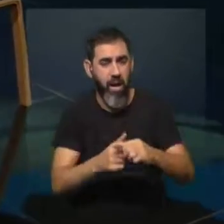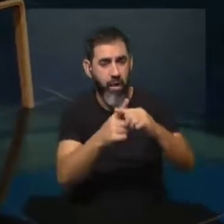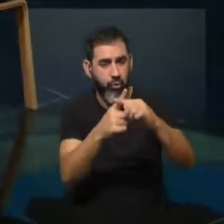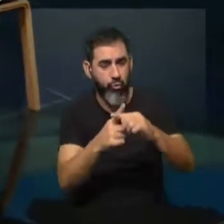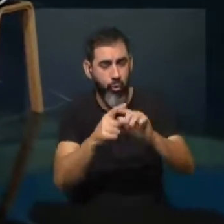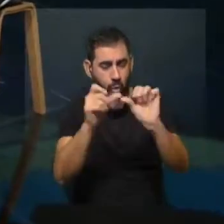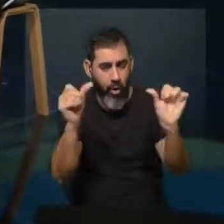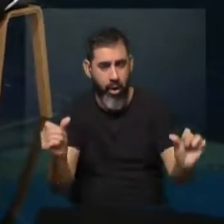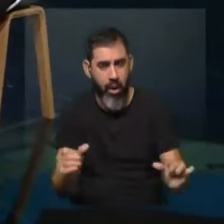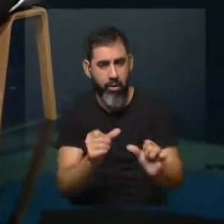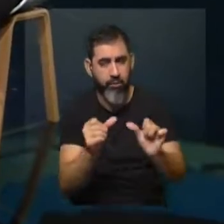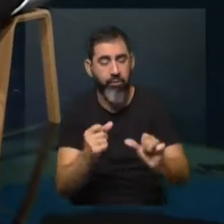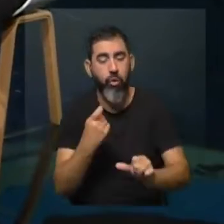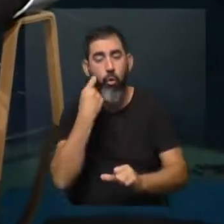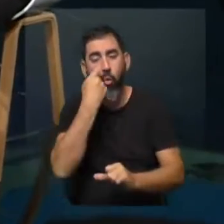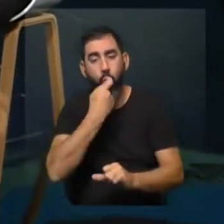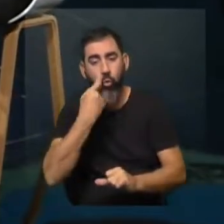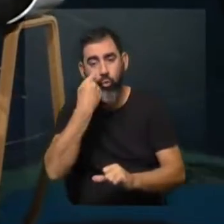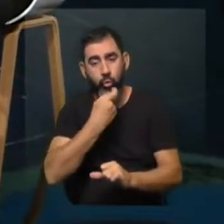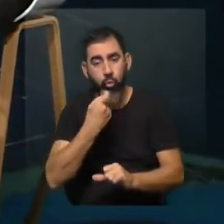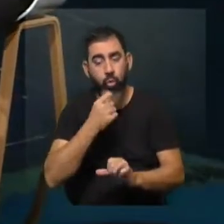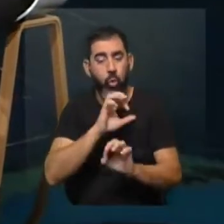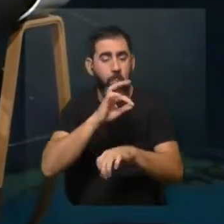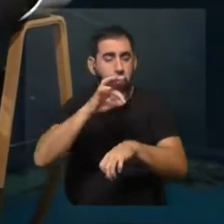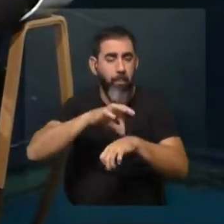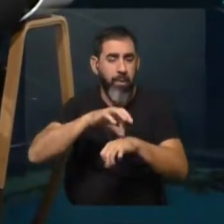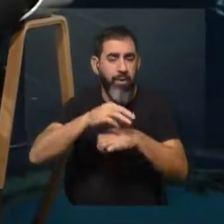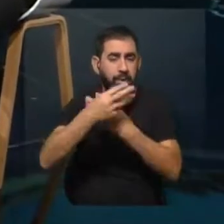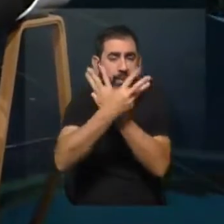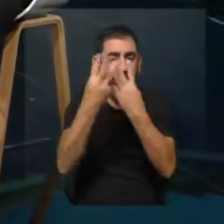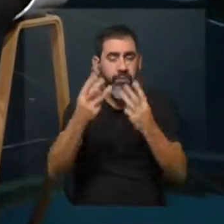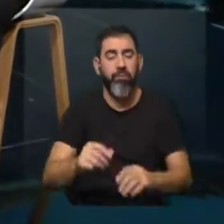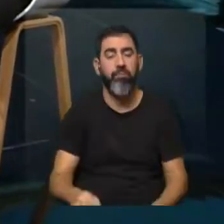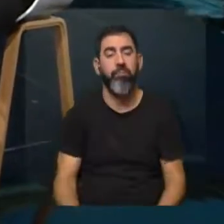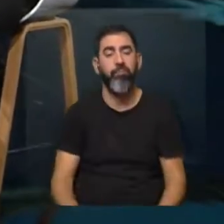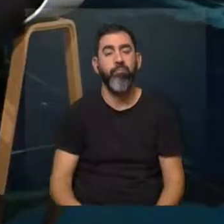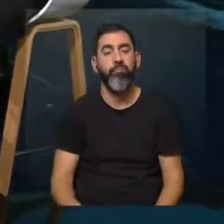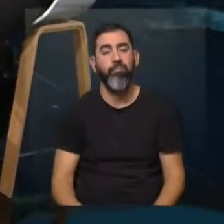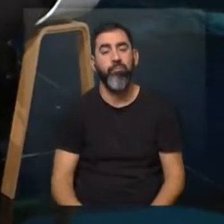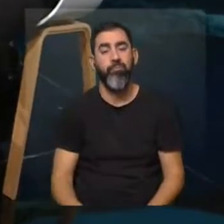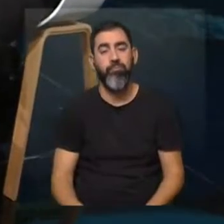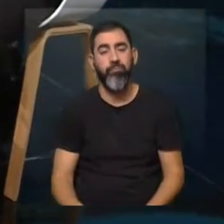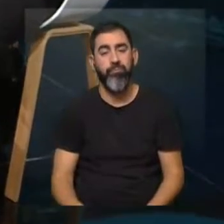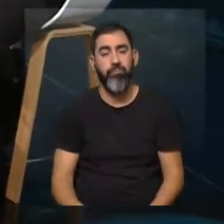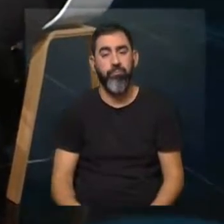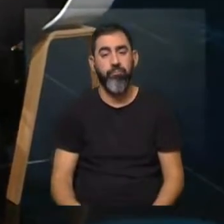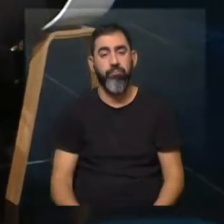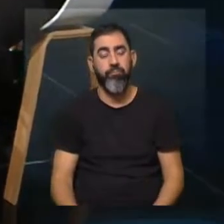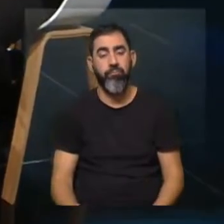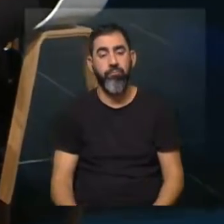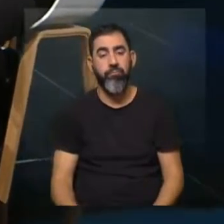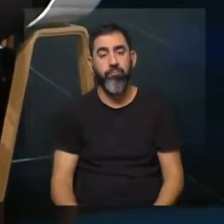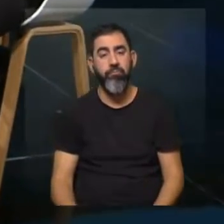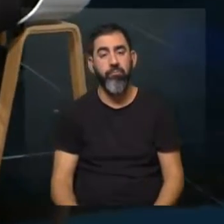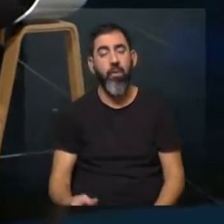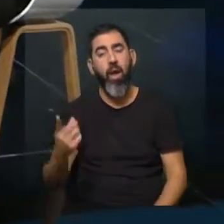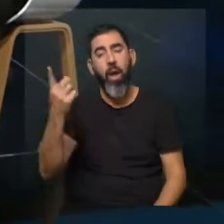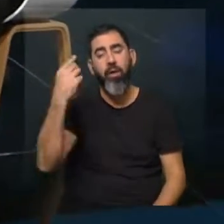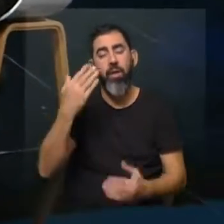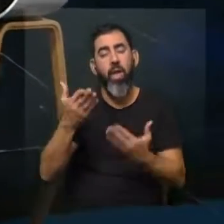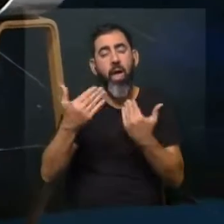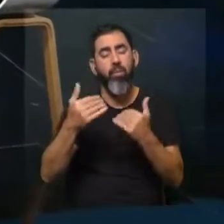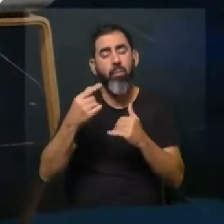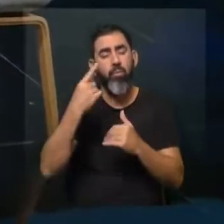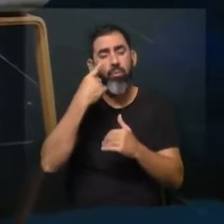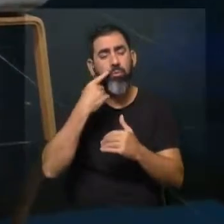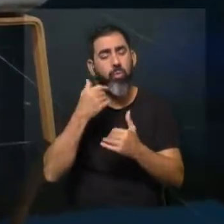dedican odontológicos y para uso medicinal que hay en el país. Sí. Cuando hablábamos por teléfono ayer, chequeando algunos datos,